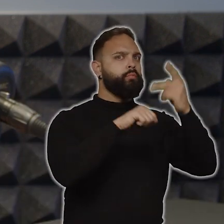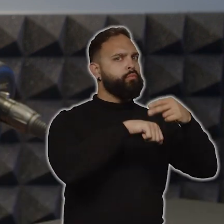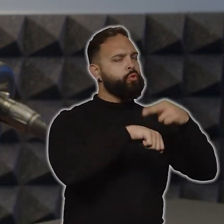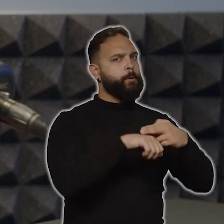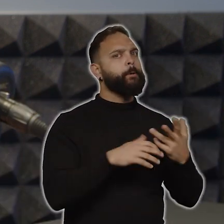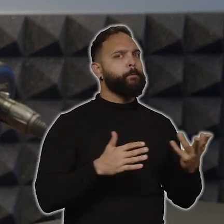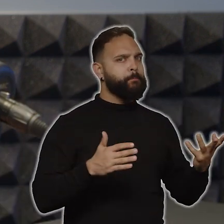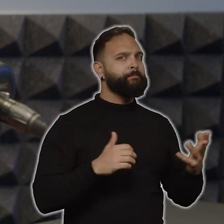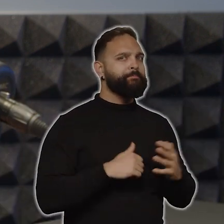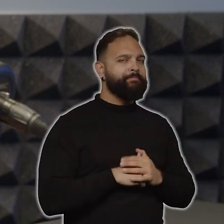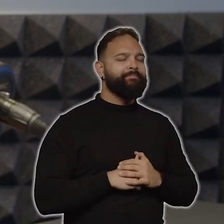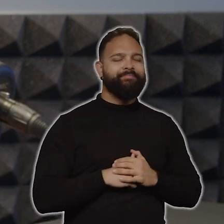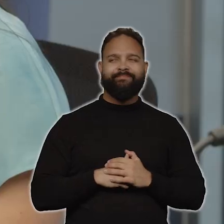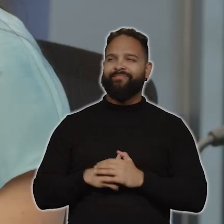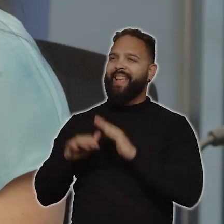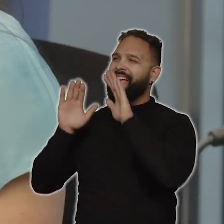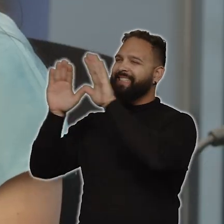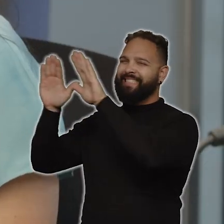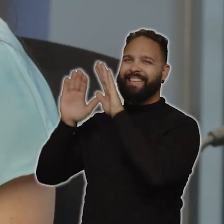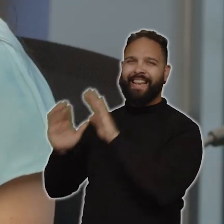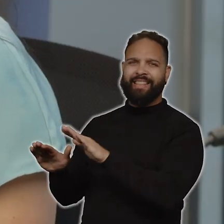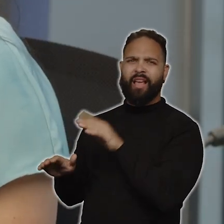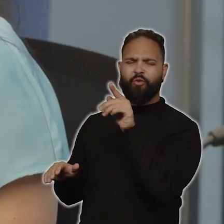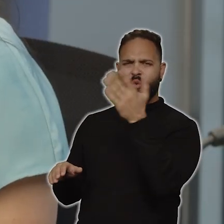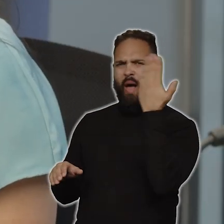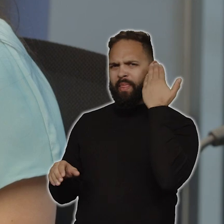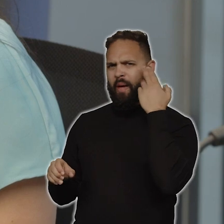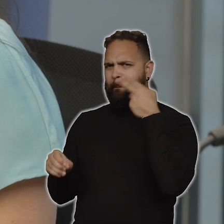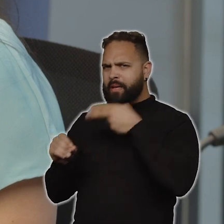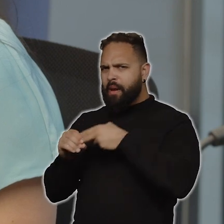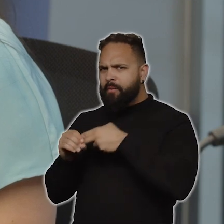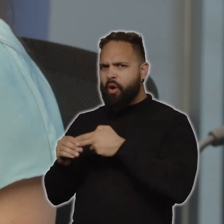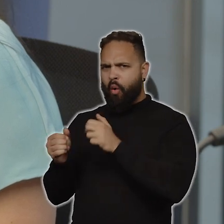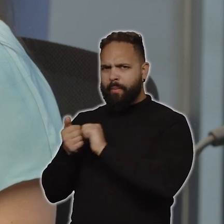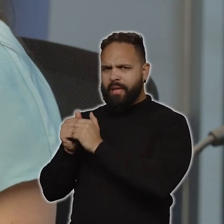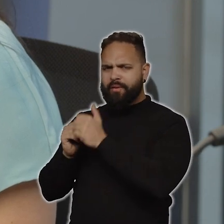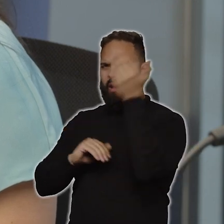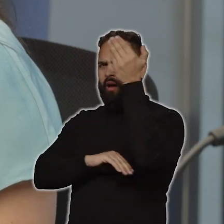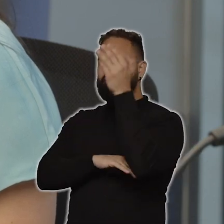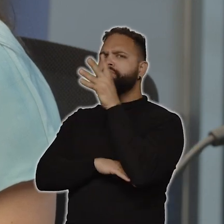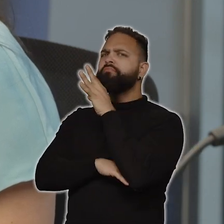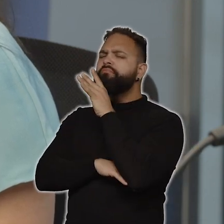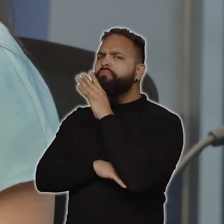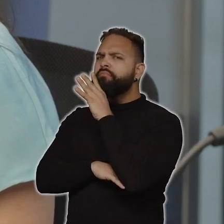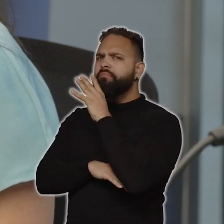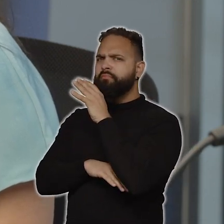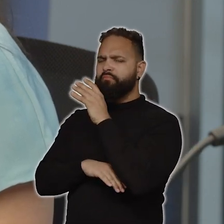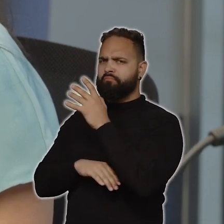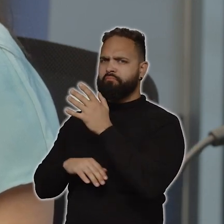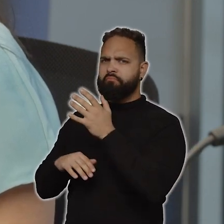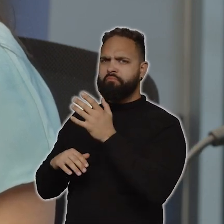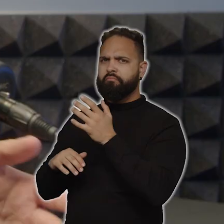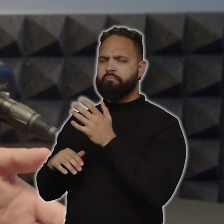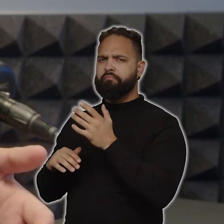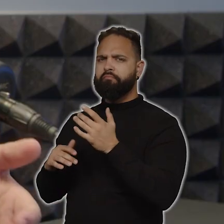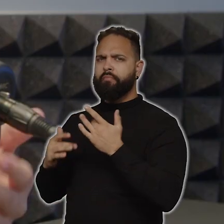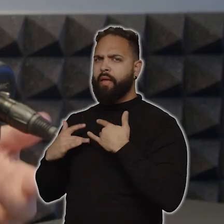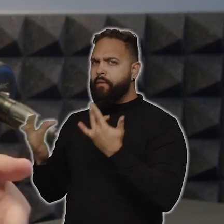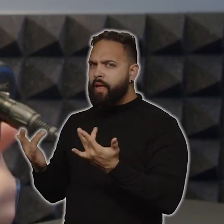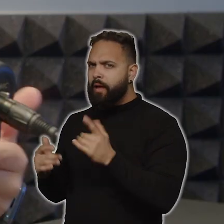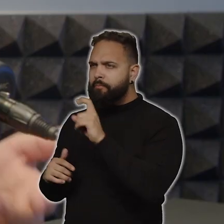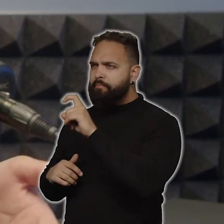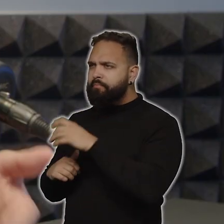de Puerto Rico. Excelente. ¿Habías participado antes en este tipo de certámenes, este tipo de actividades? Pues